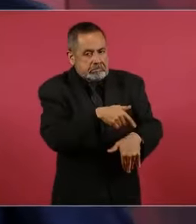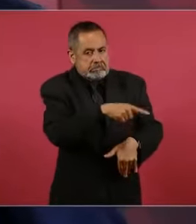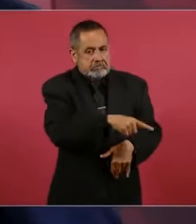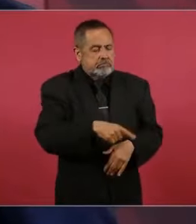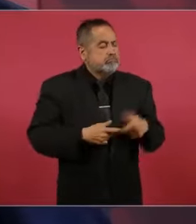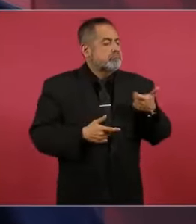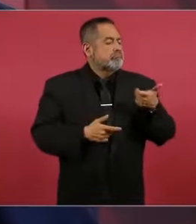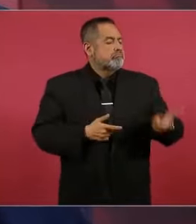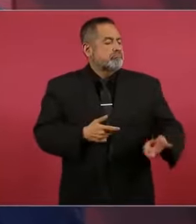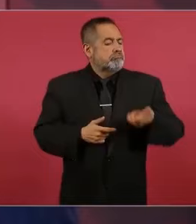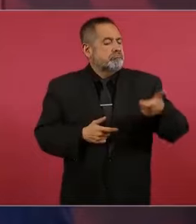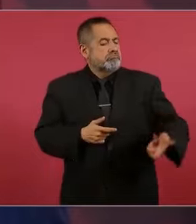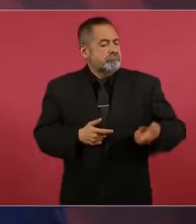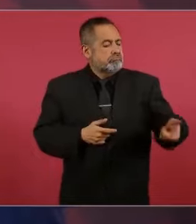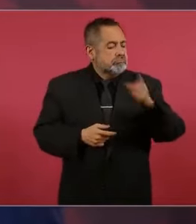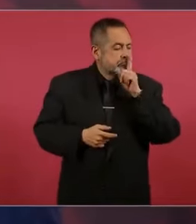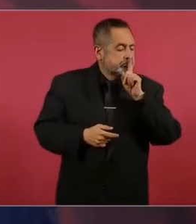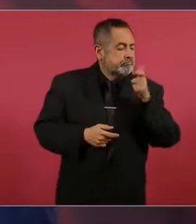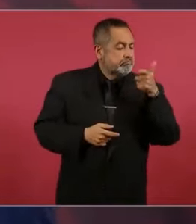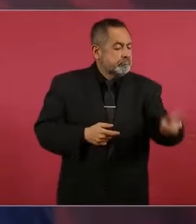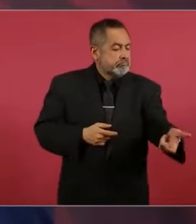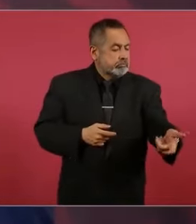de los potentados.